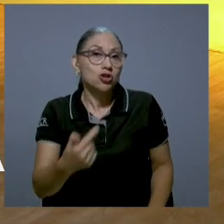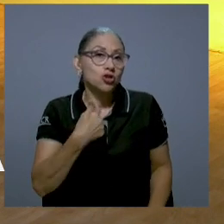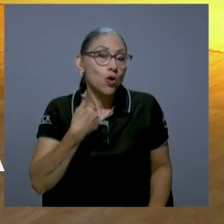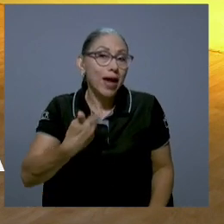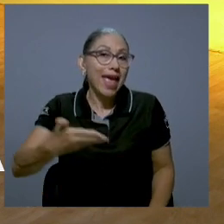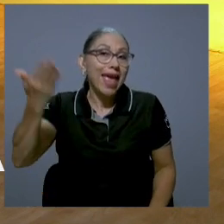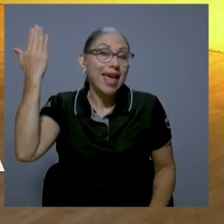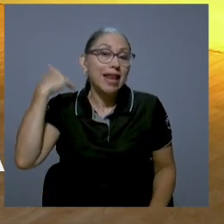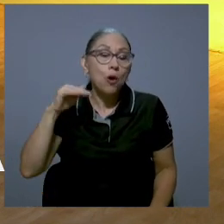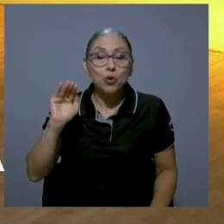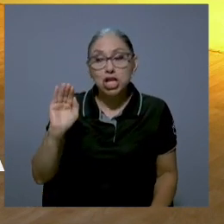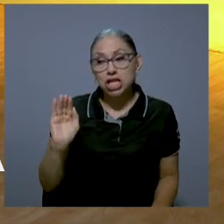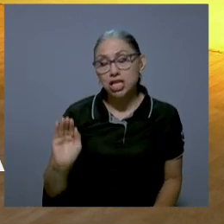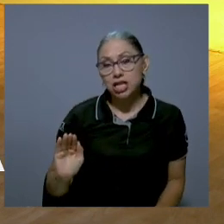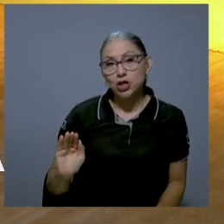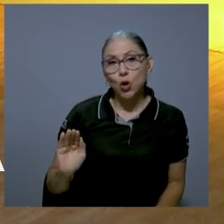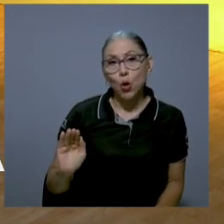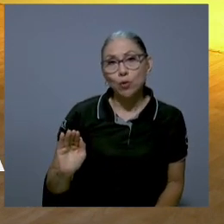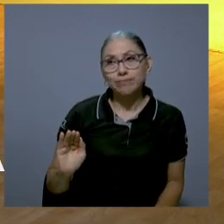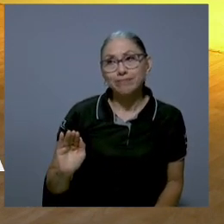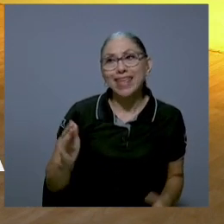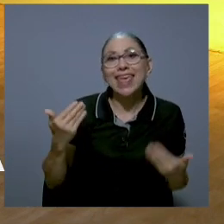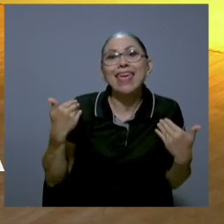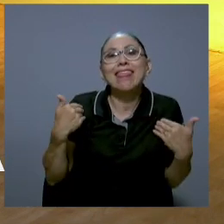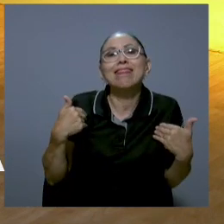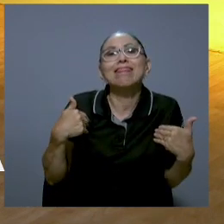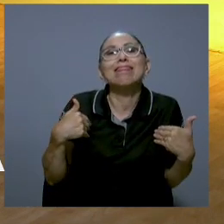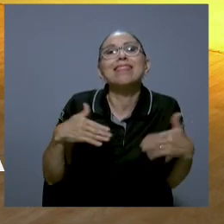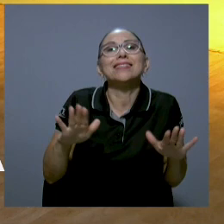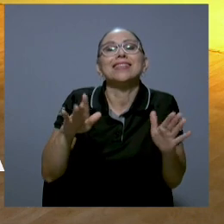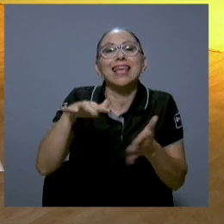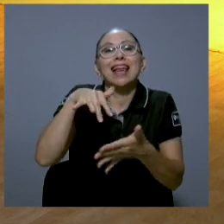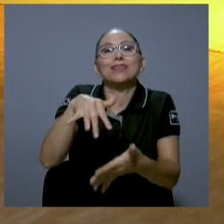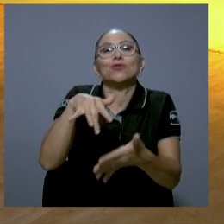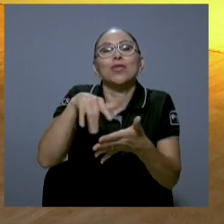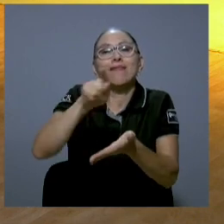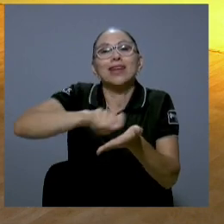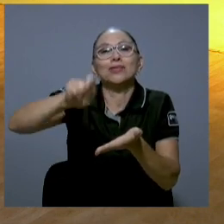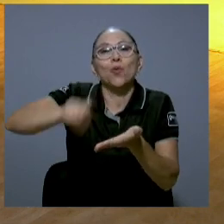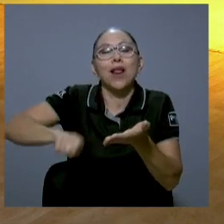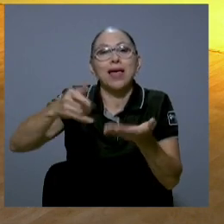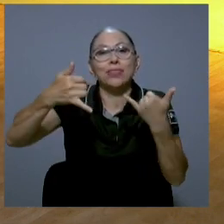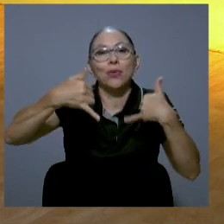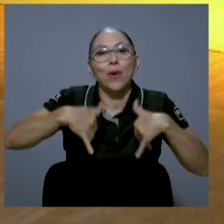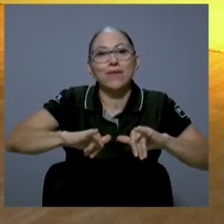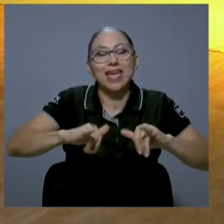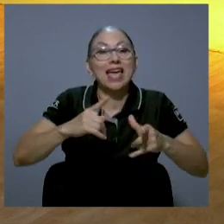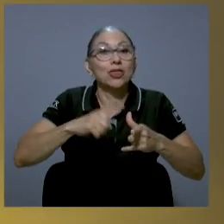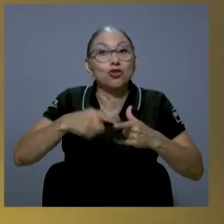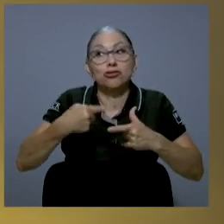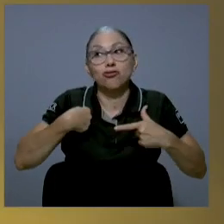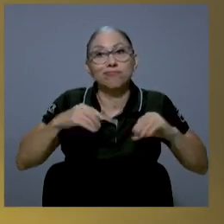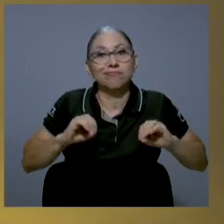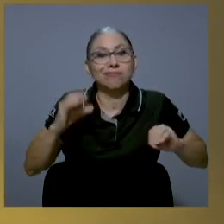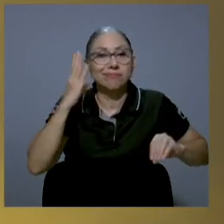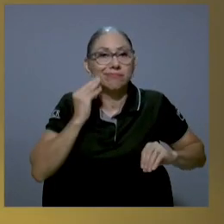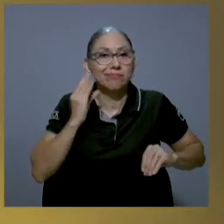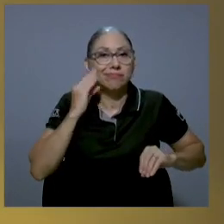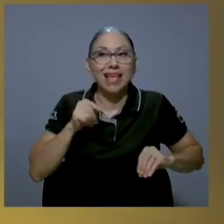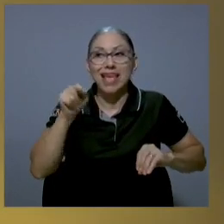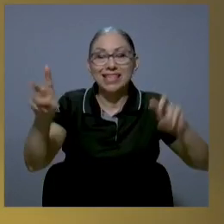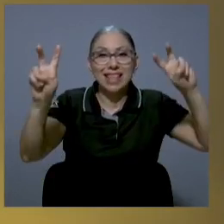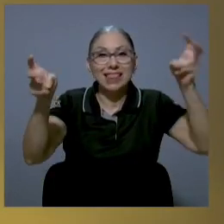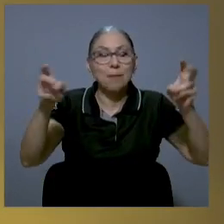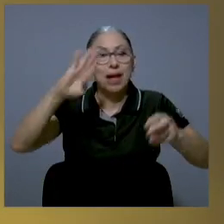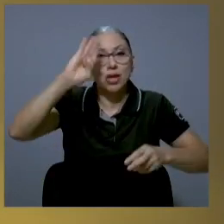niñito que ni siquiera llegaba a la escuela primaria entonces no tengo vivencia, y ese tema nunca lo